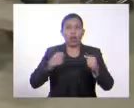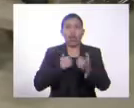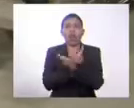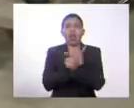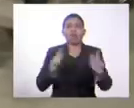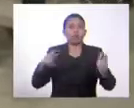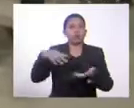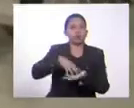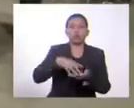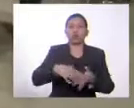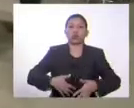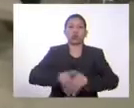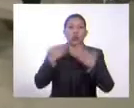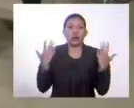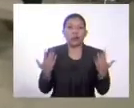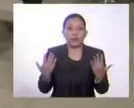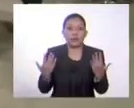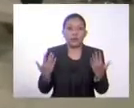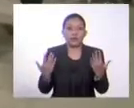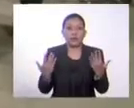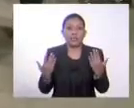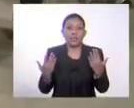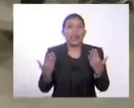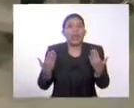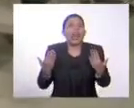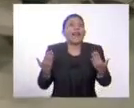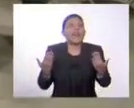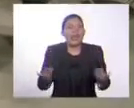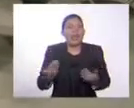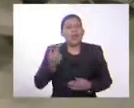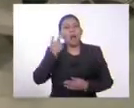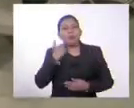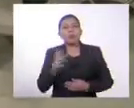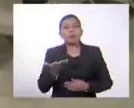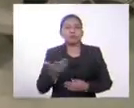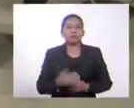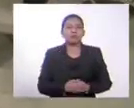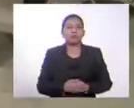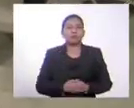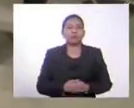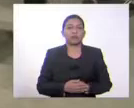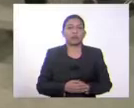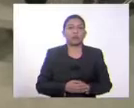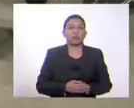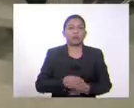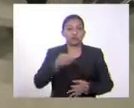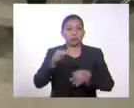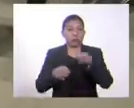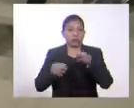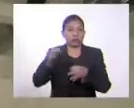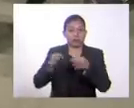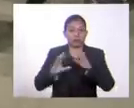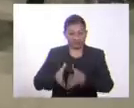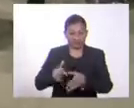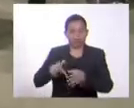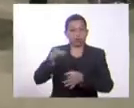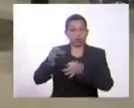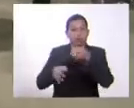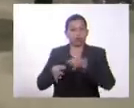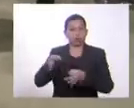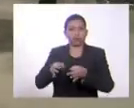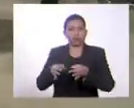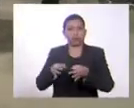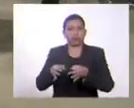el judicial no se separe del legislativo, ¿qué sucede? Otro elemento que